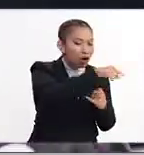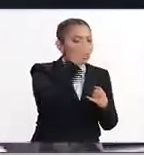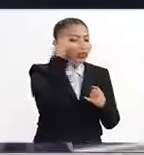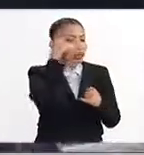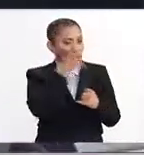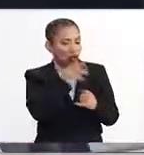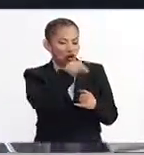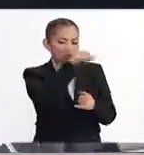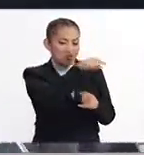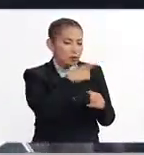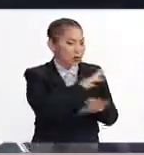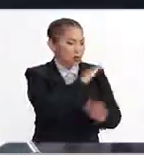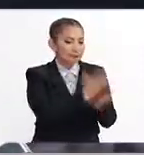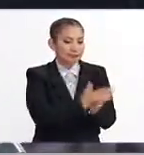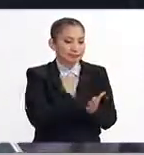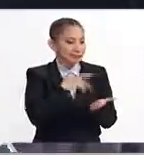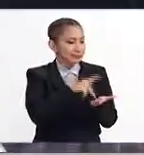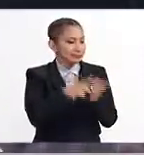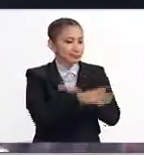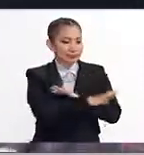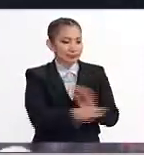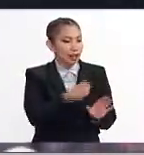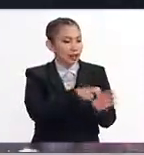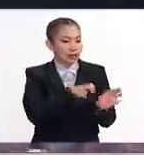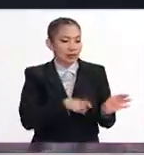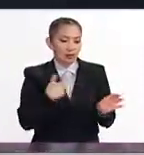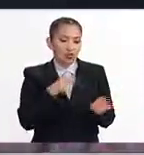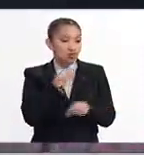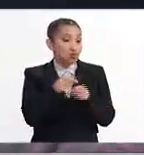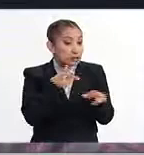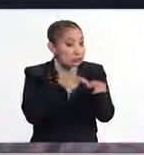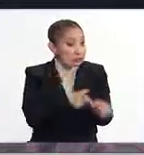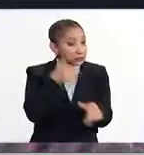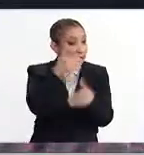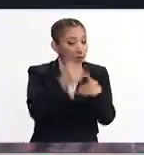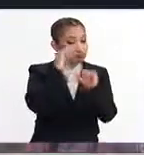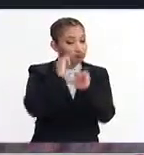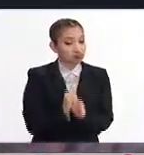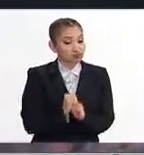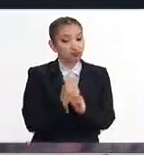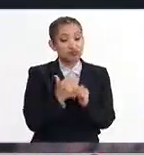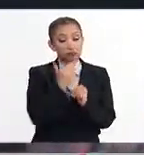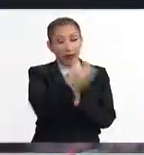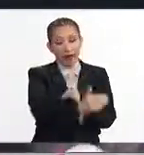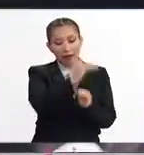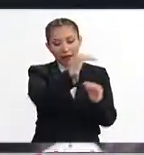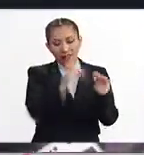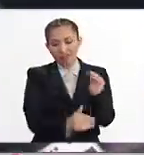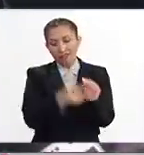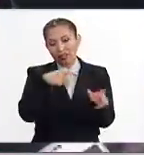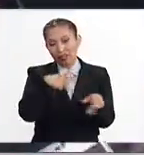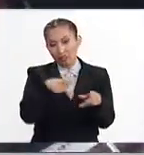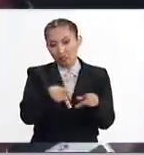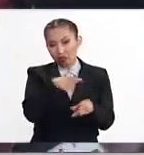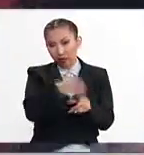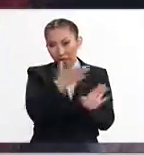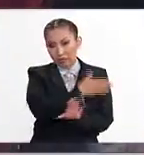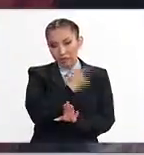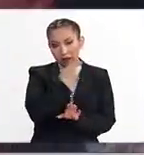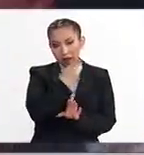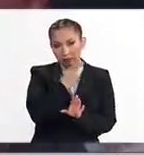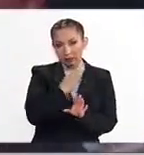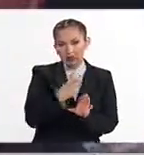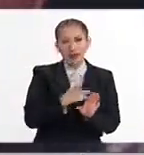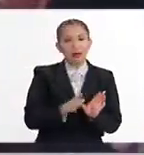directiva y dijo hasta aquí llegó el proyecto, él no va a estar a cargo de lo que son las inferiores, como en algún momento se estuvo hablando de las